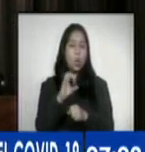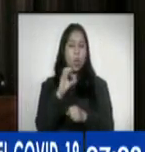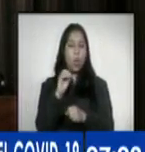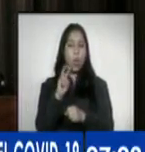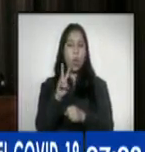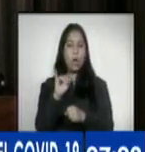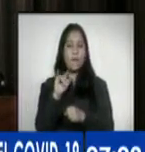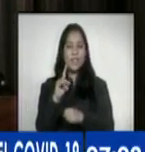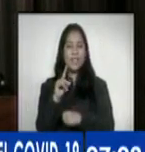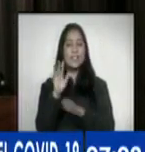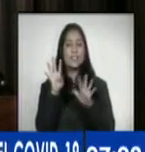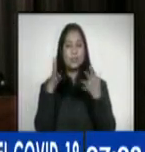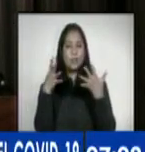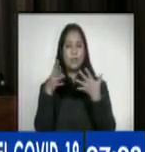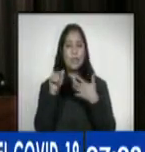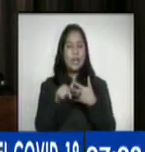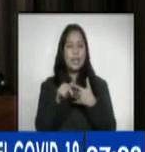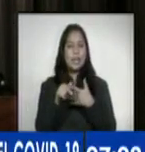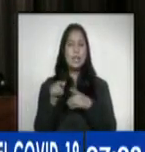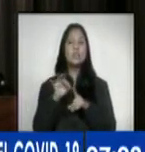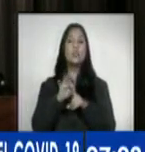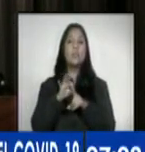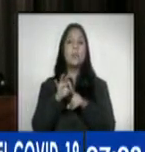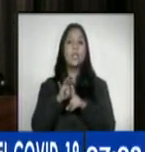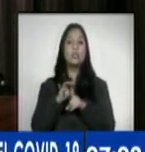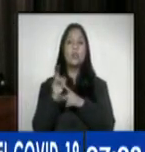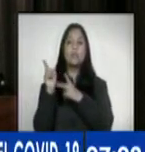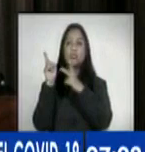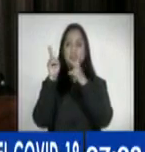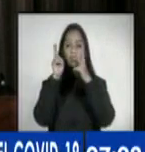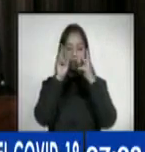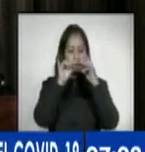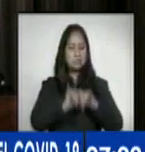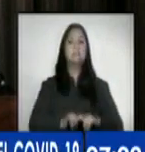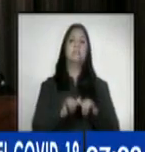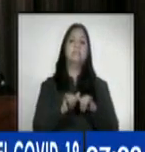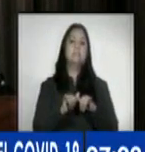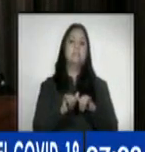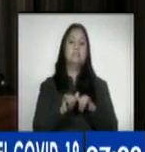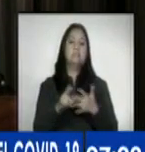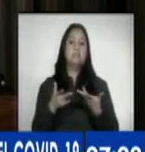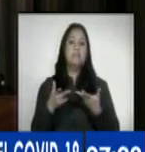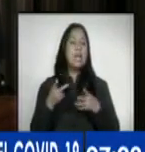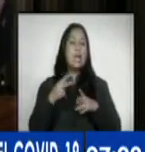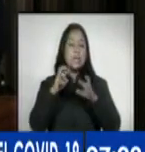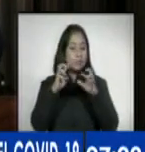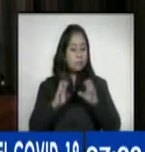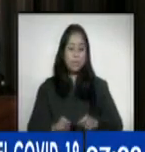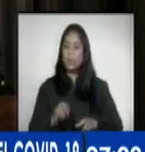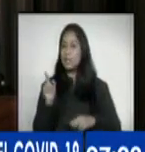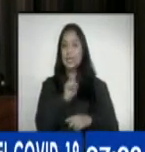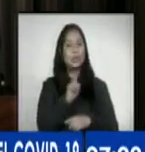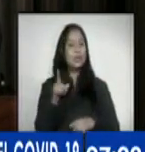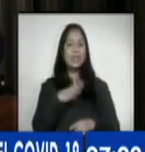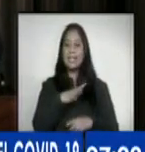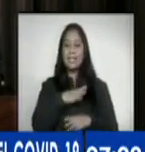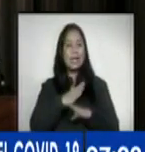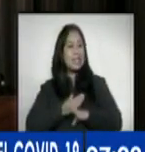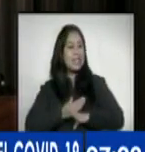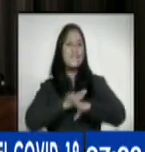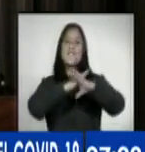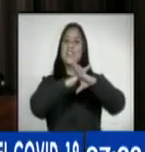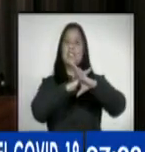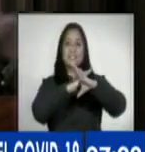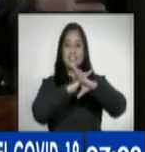COVID-19, es un virus que vino para quedarse. El ser humano no tenemos defensas todavía contra